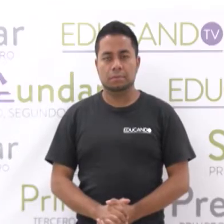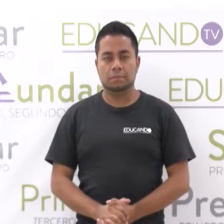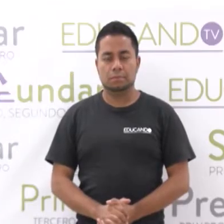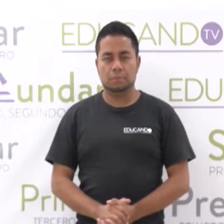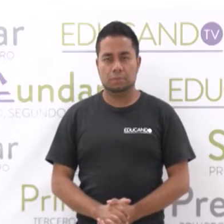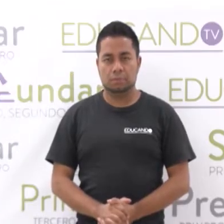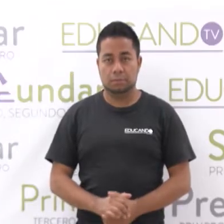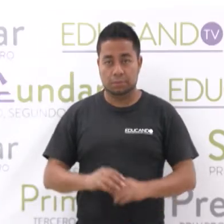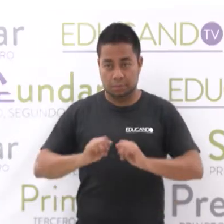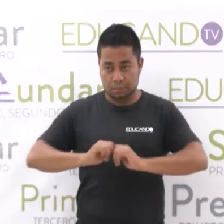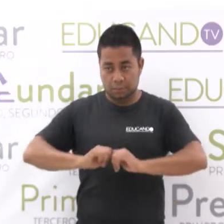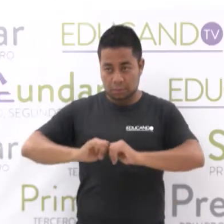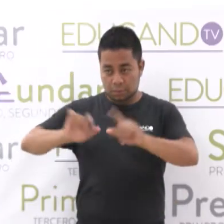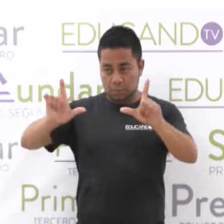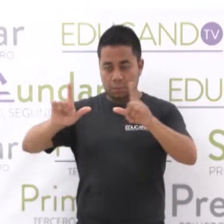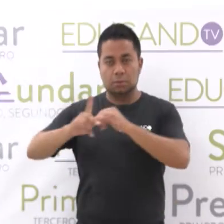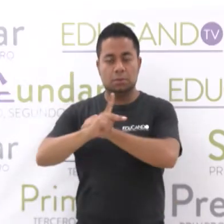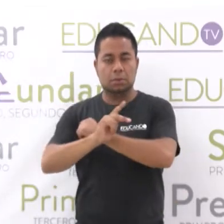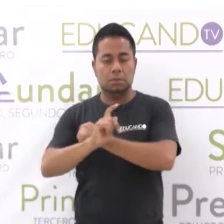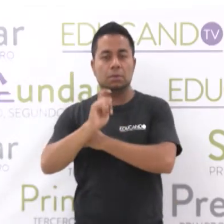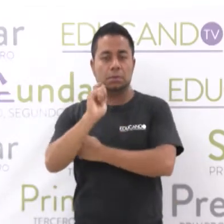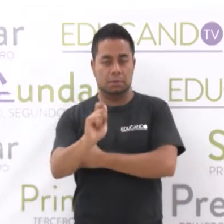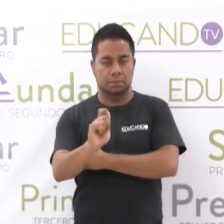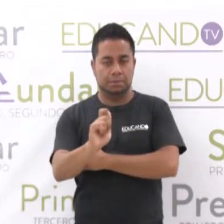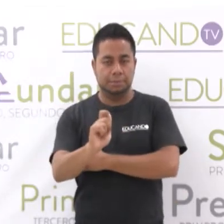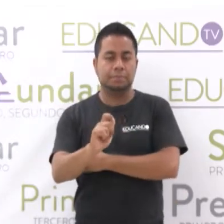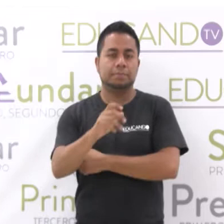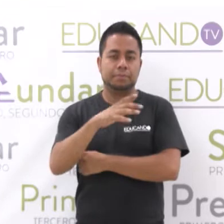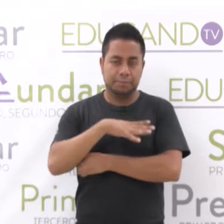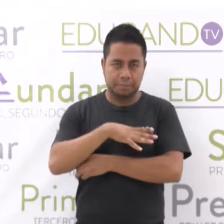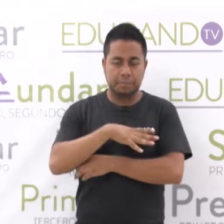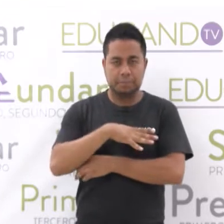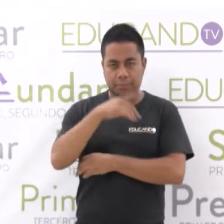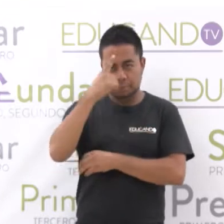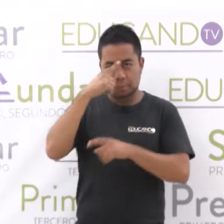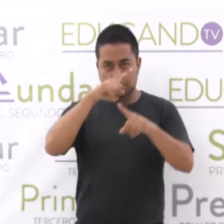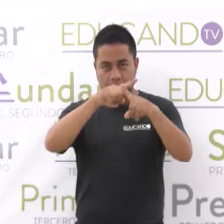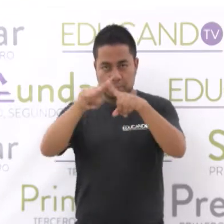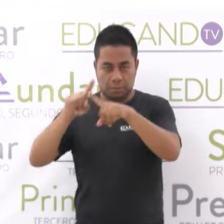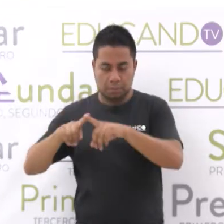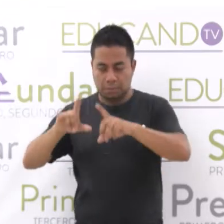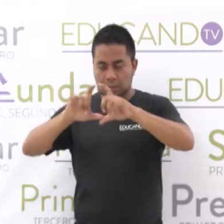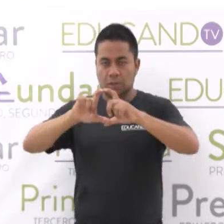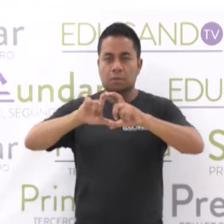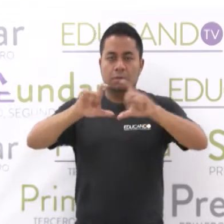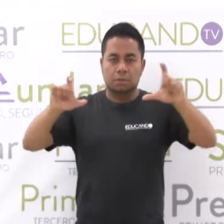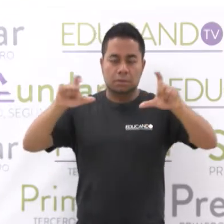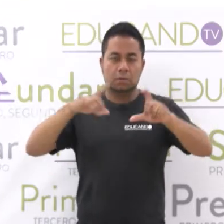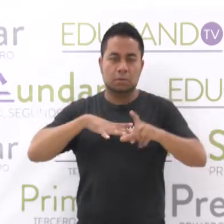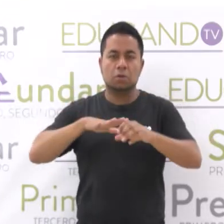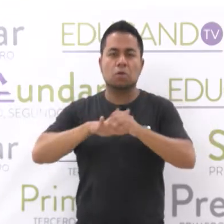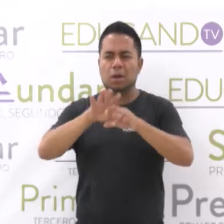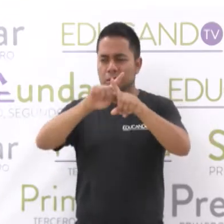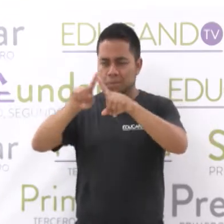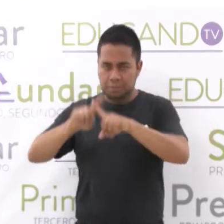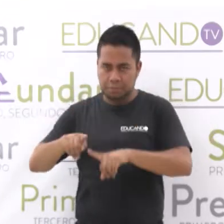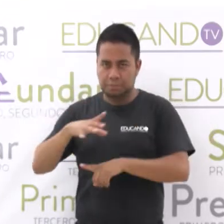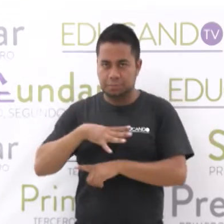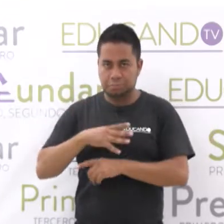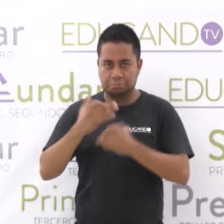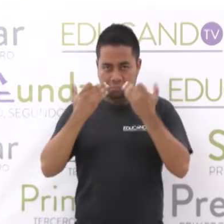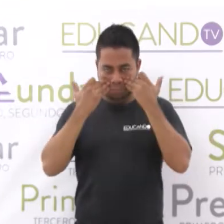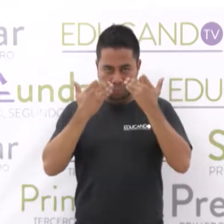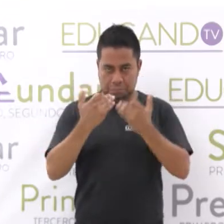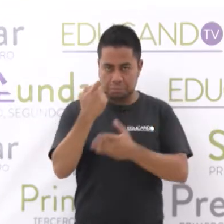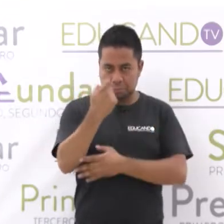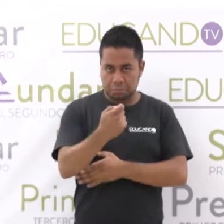Aquí en esta imagen estamos viendo los distintos tipos de fichas que existen. Si ustedes